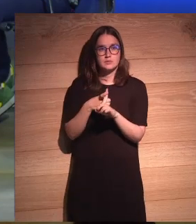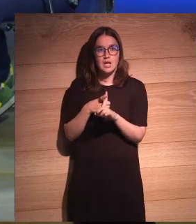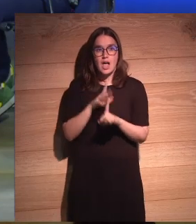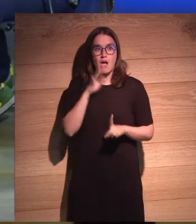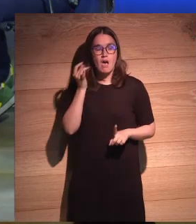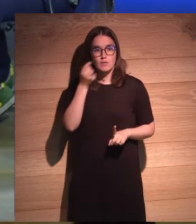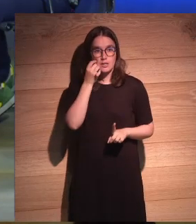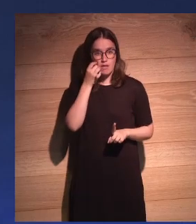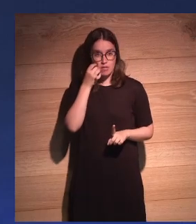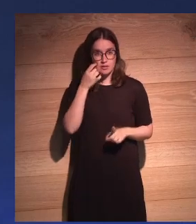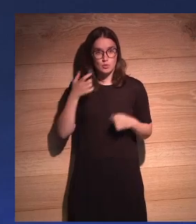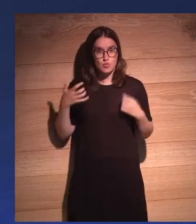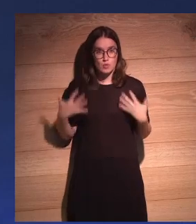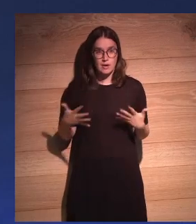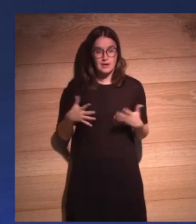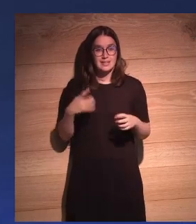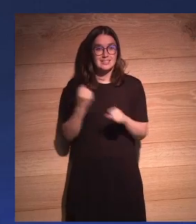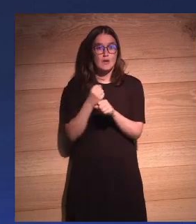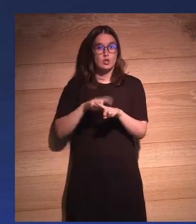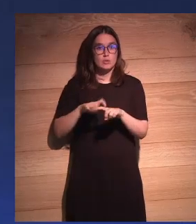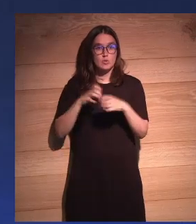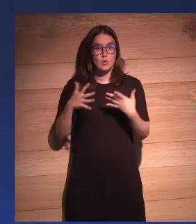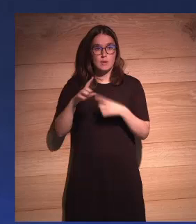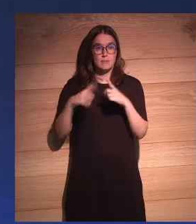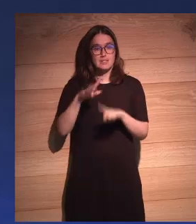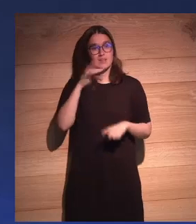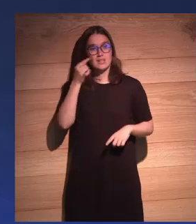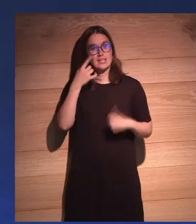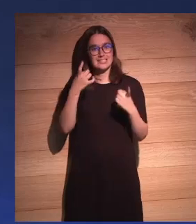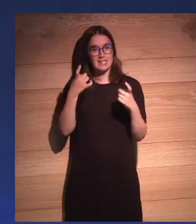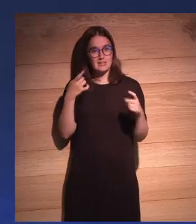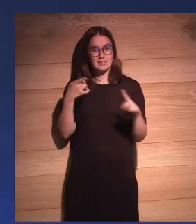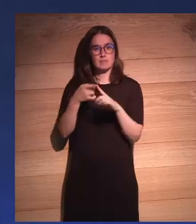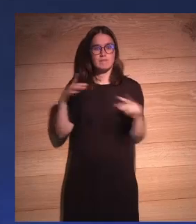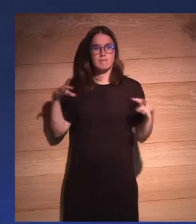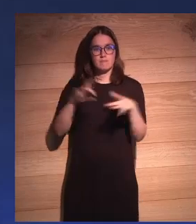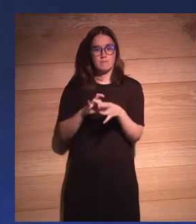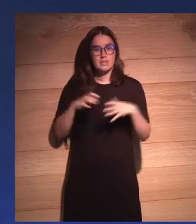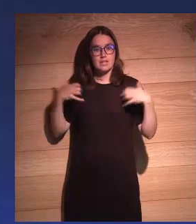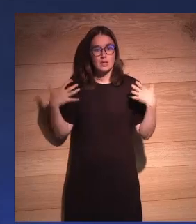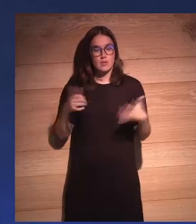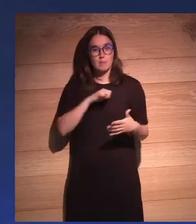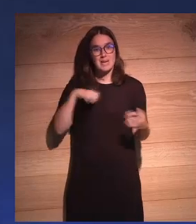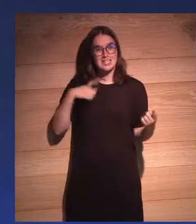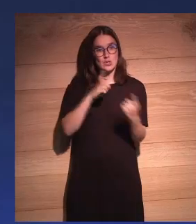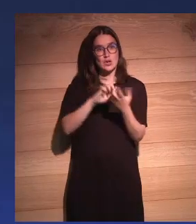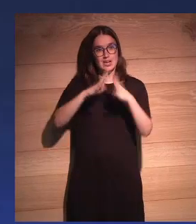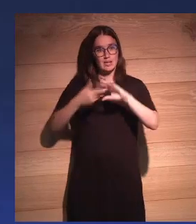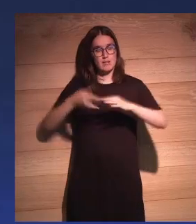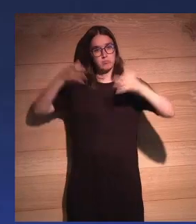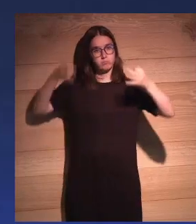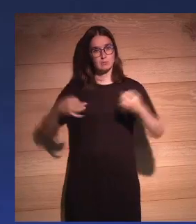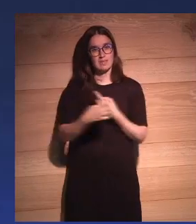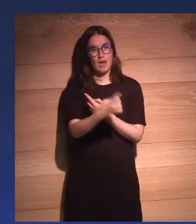las habilidades, los tipos de trabajo y las habilidades que se necesitan para ellos, de tal manera que personalizas y te aseguras